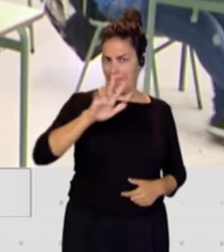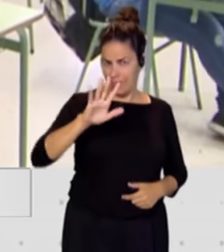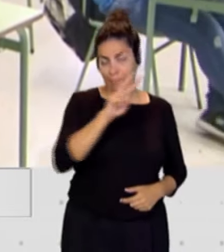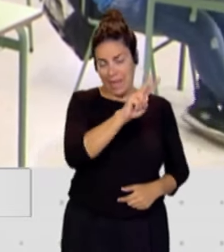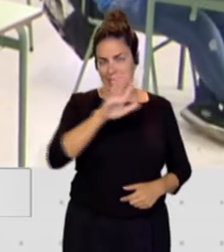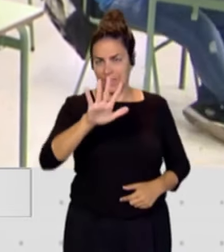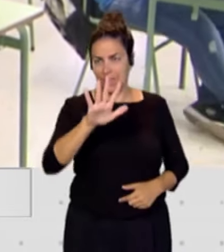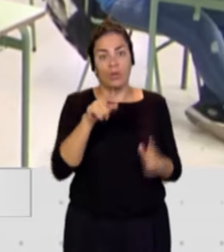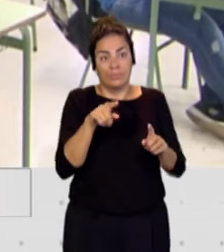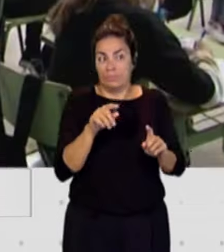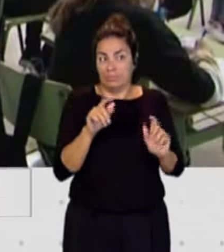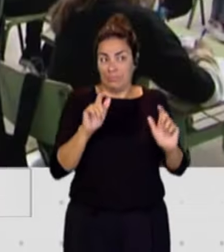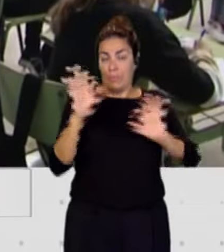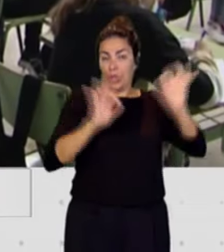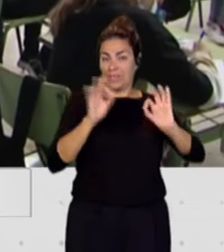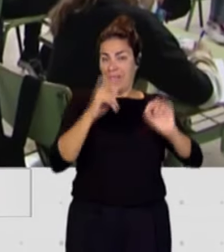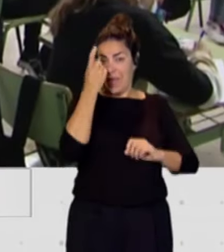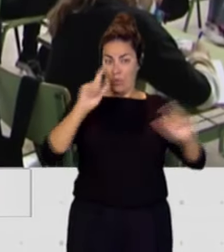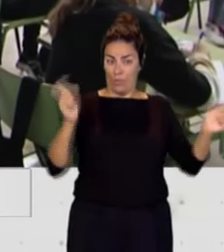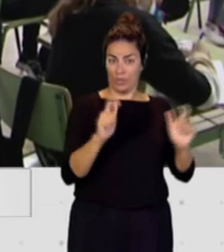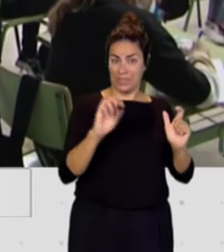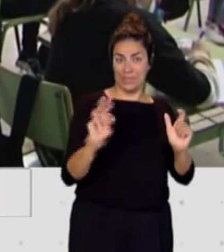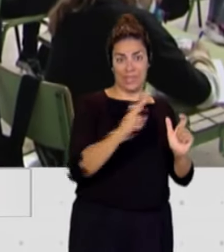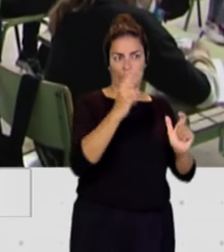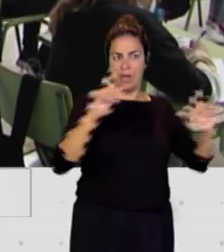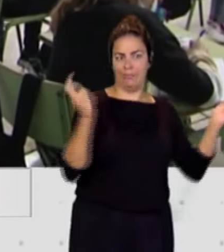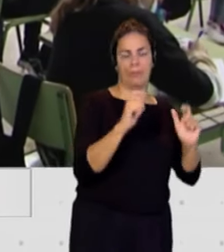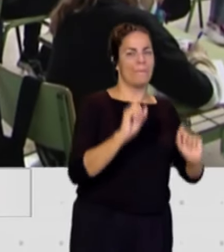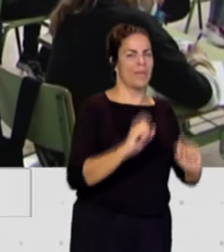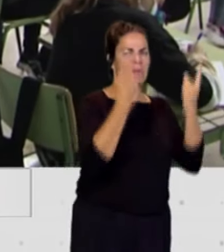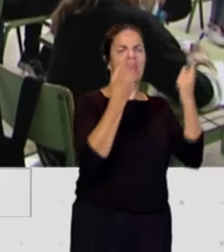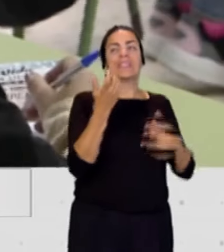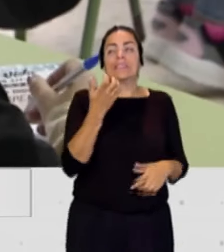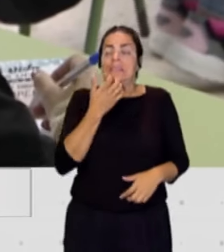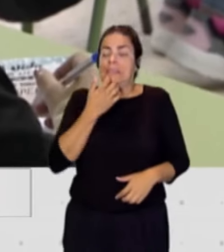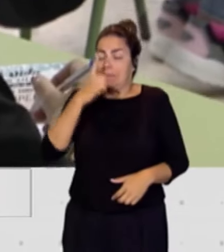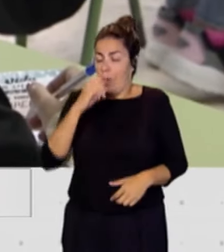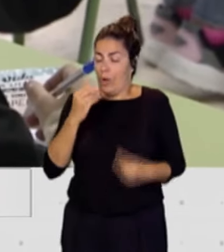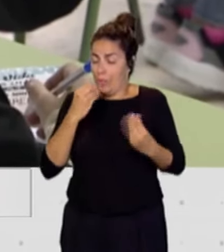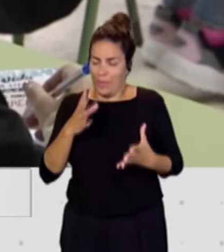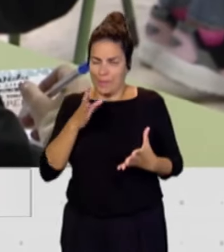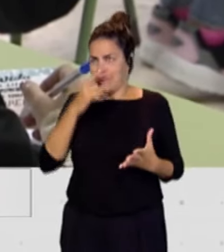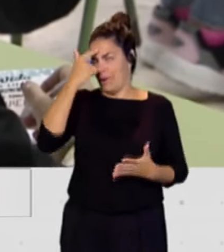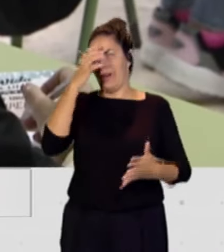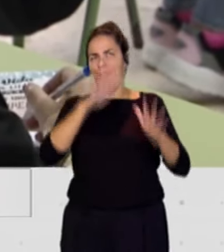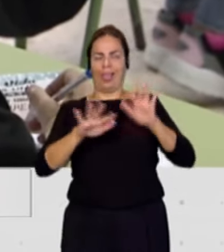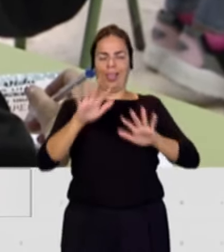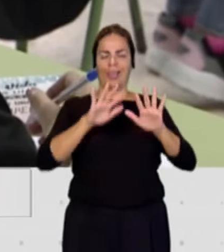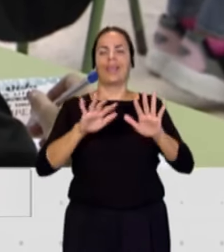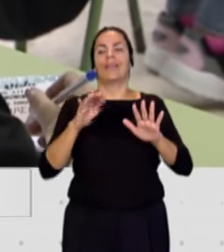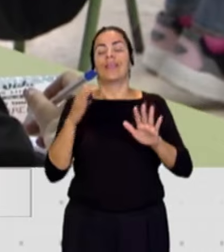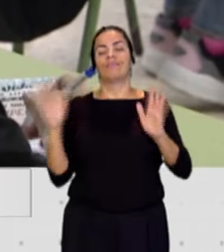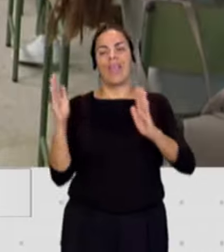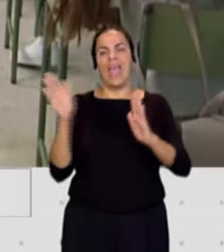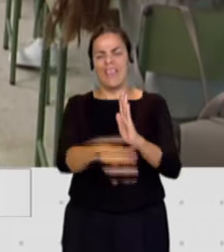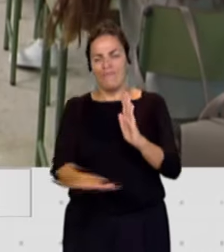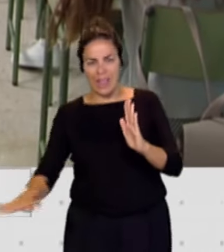Secundaria La ratio y en infantil estamos hablando si yo no recuerdo mal Tengo una mezcla de